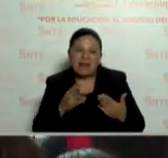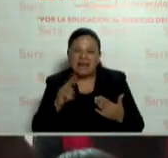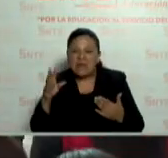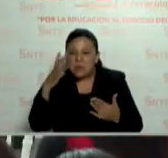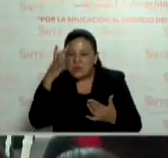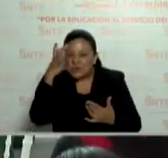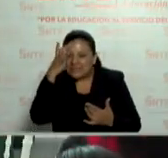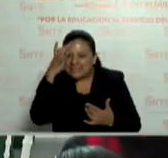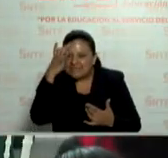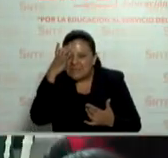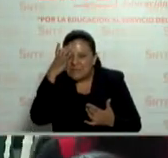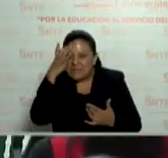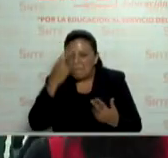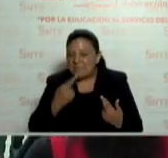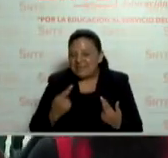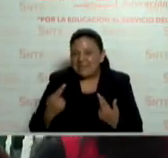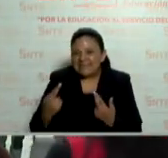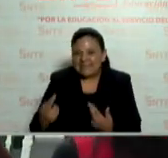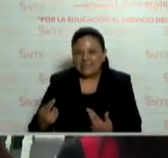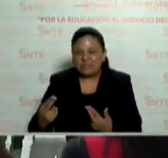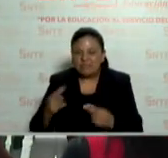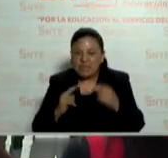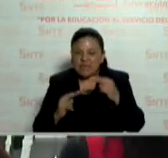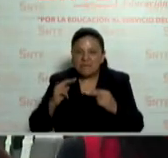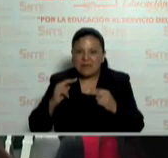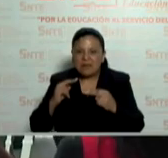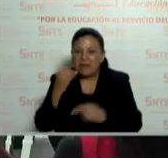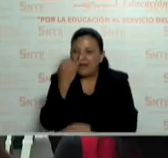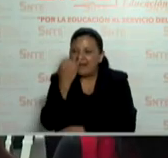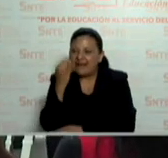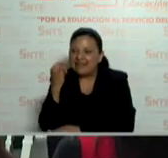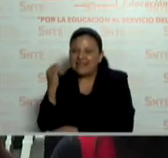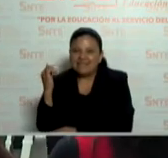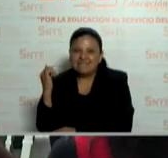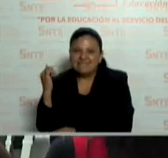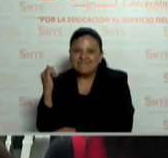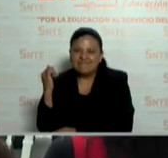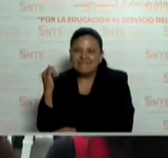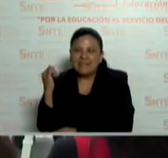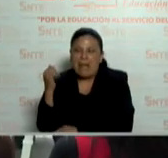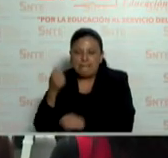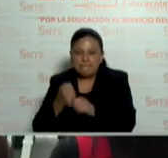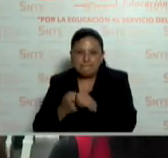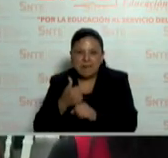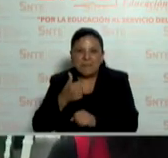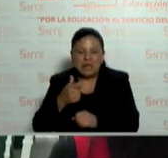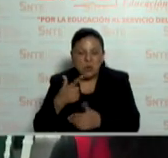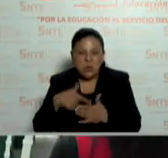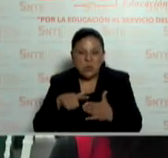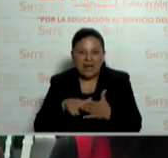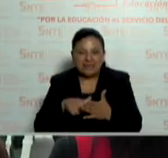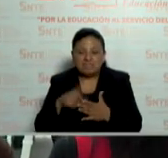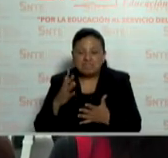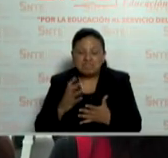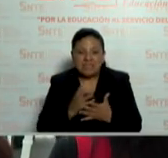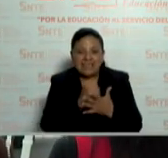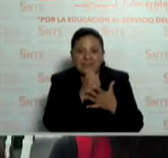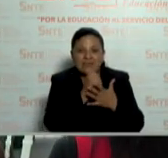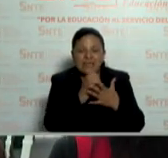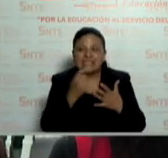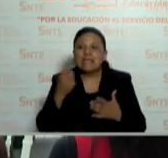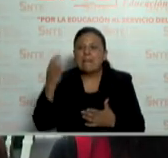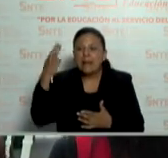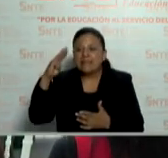su reconocimiento y premio de la categoría de educación preescolar. Primer lugar, ganadora,